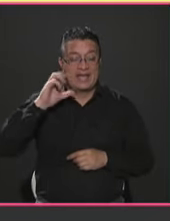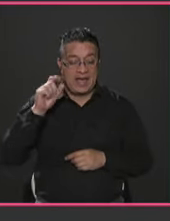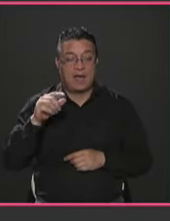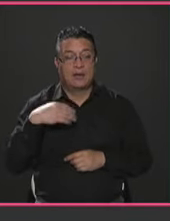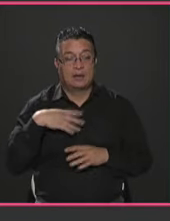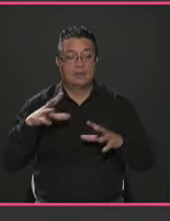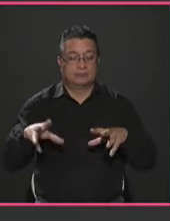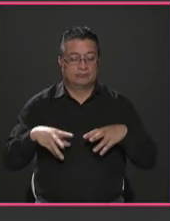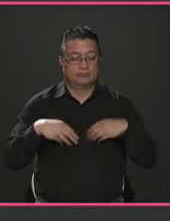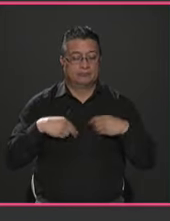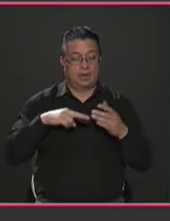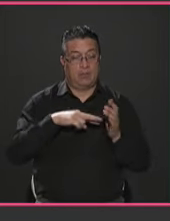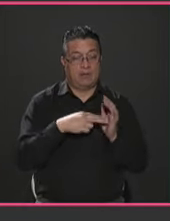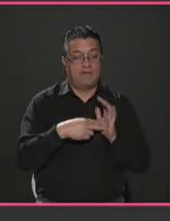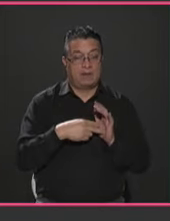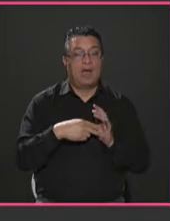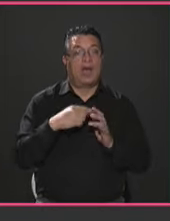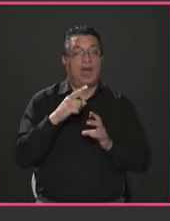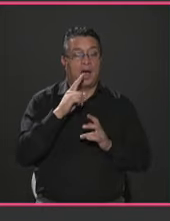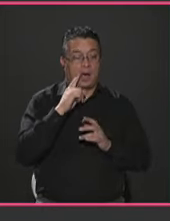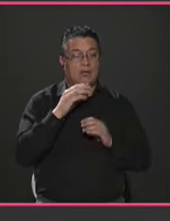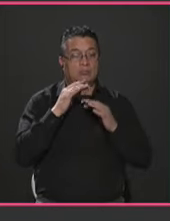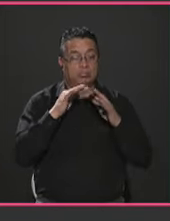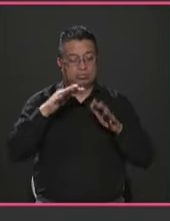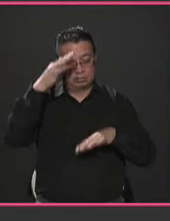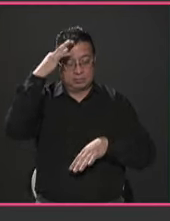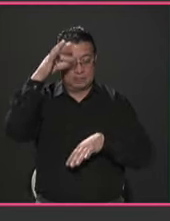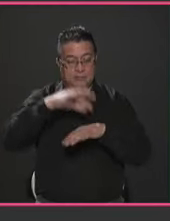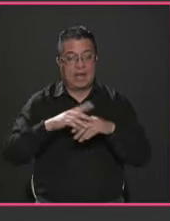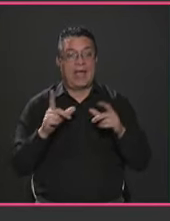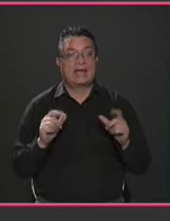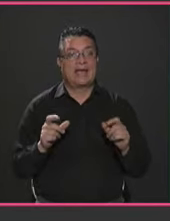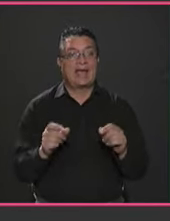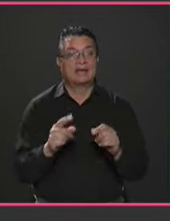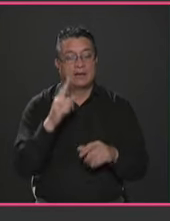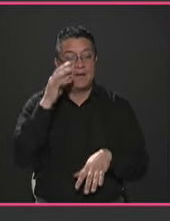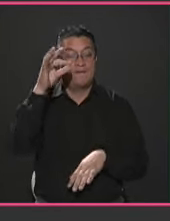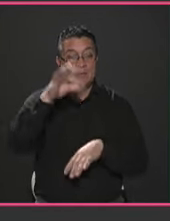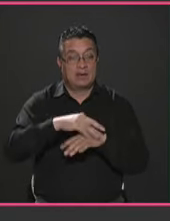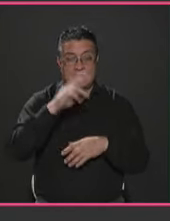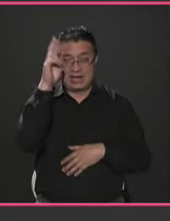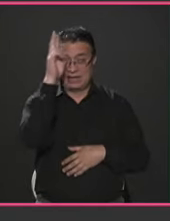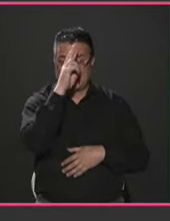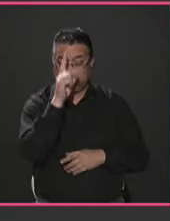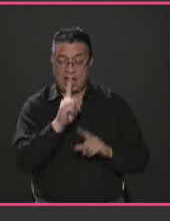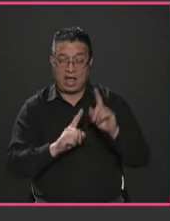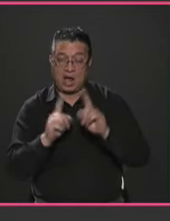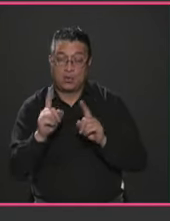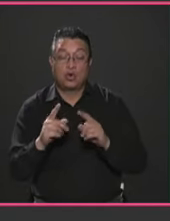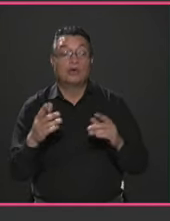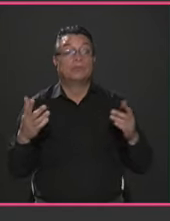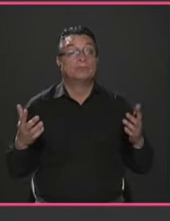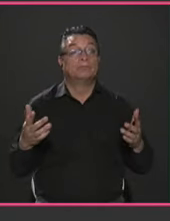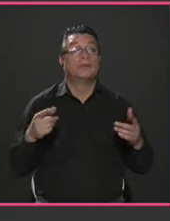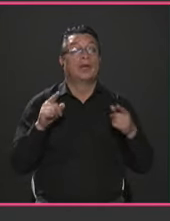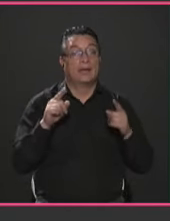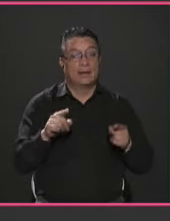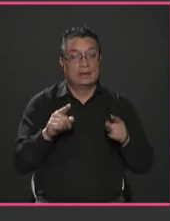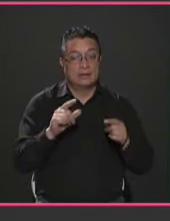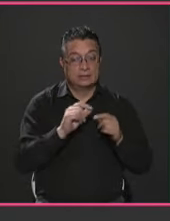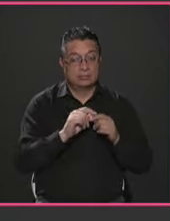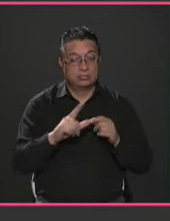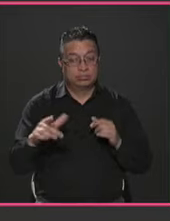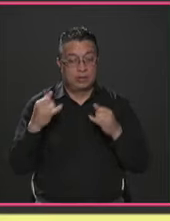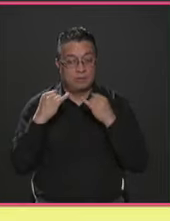abordar problemas que ya son un poco epidemia como el cáncer alguna enfermedad genéticas rara y bueno quizás Desde esa